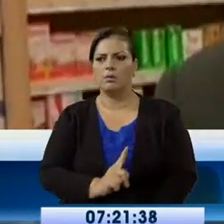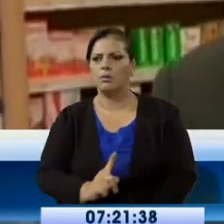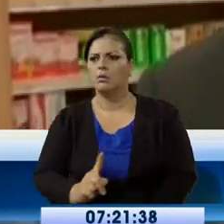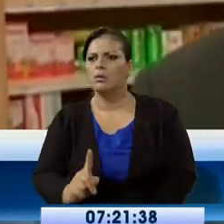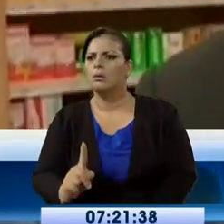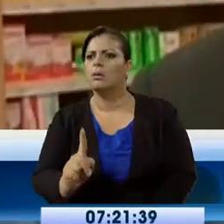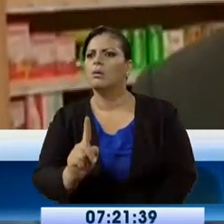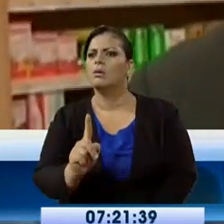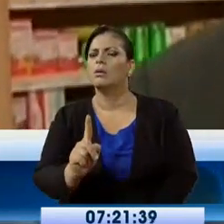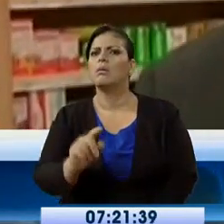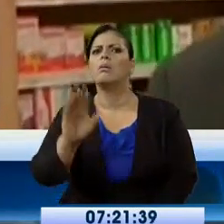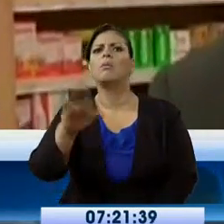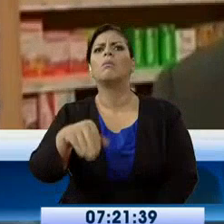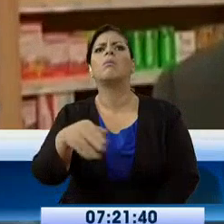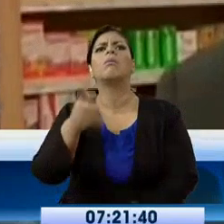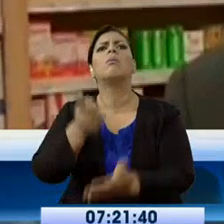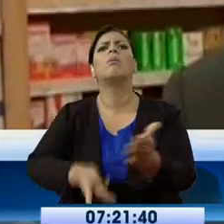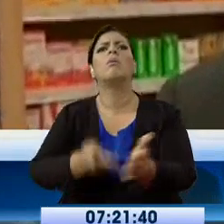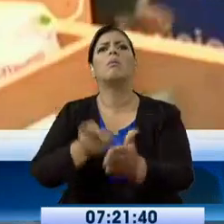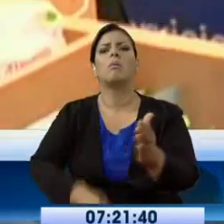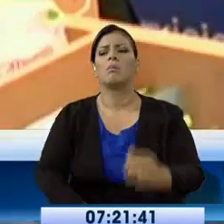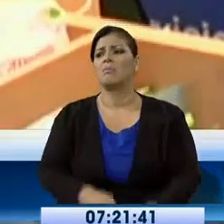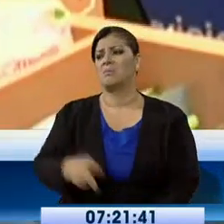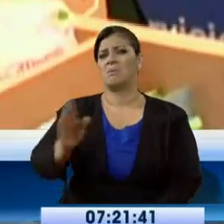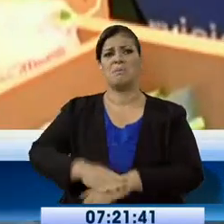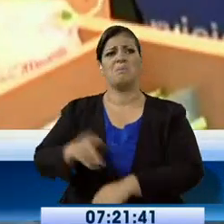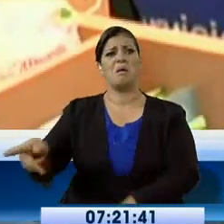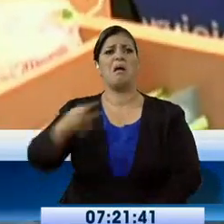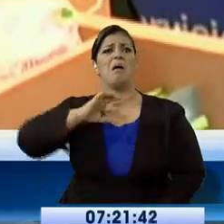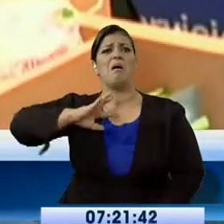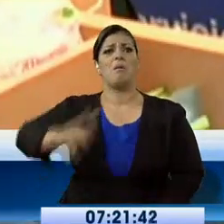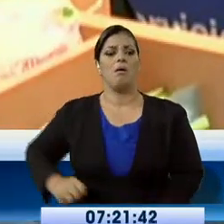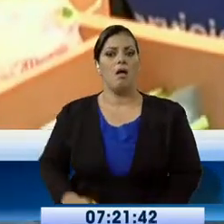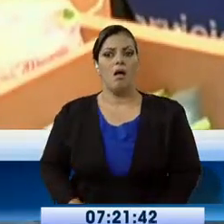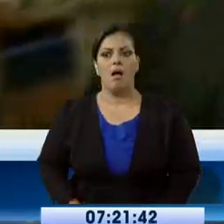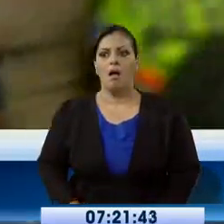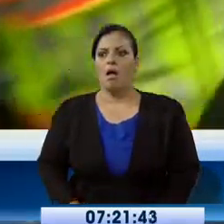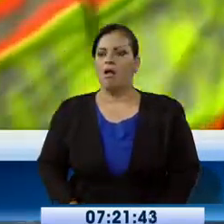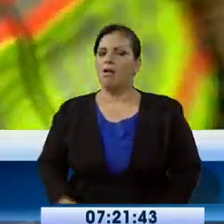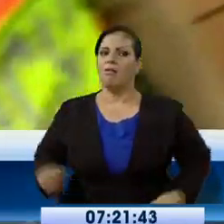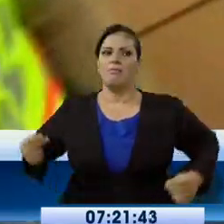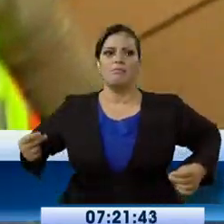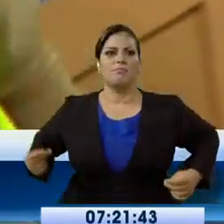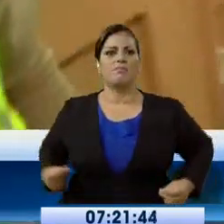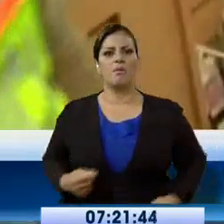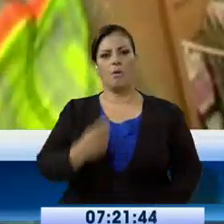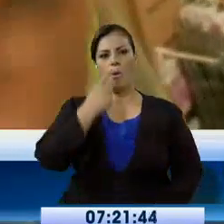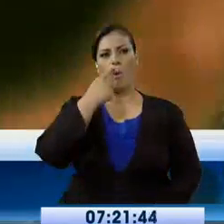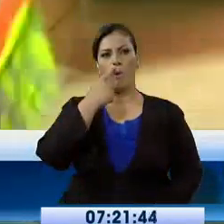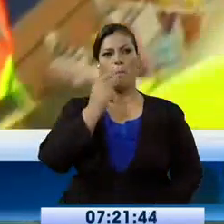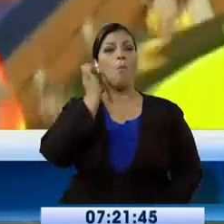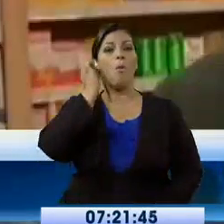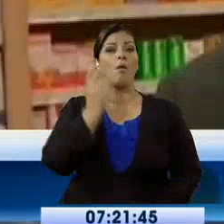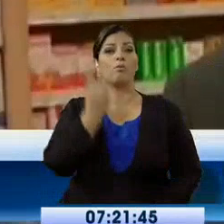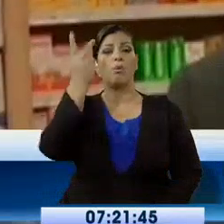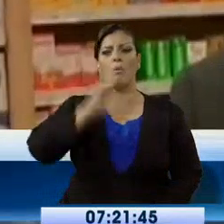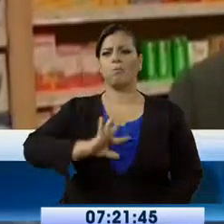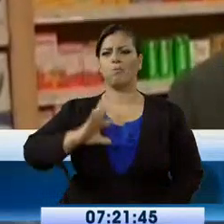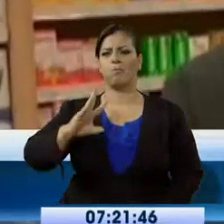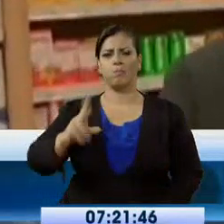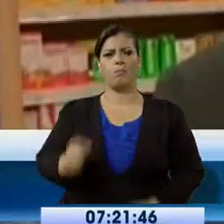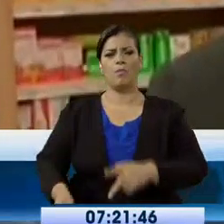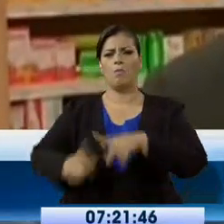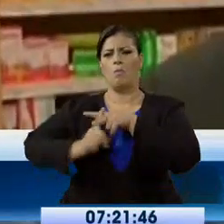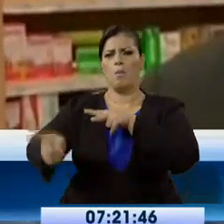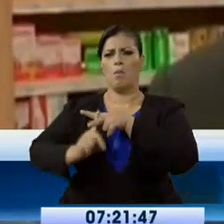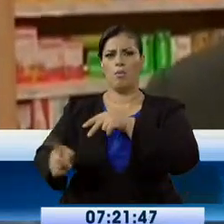dice, nos robó muchas cosas. En cuestión de segundos, las dos sospechosas salieron en precipitada carrera. Se le escapó de las